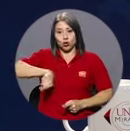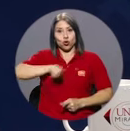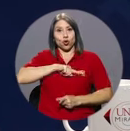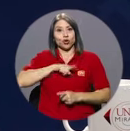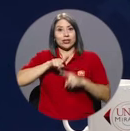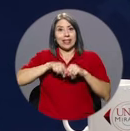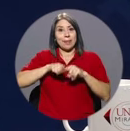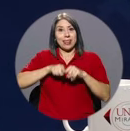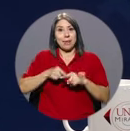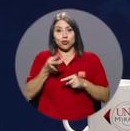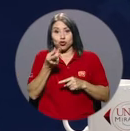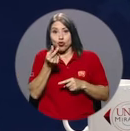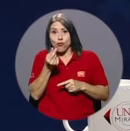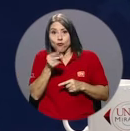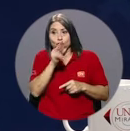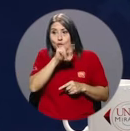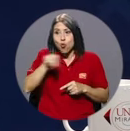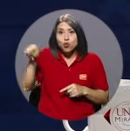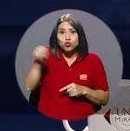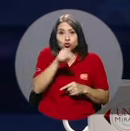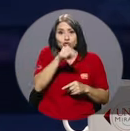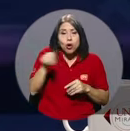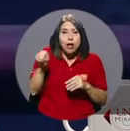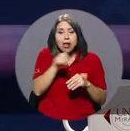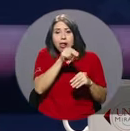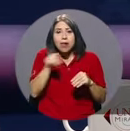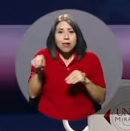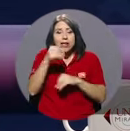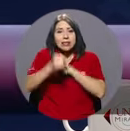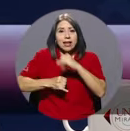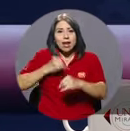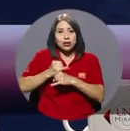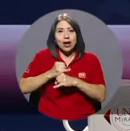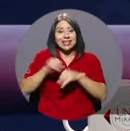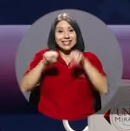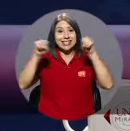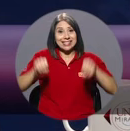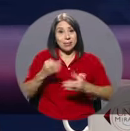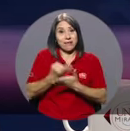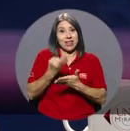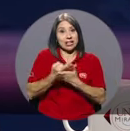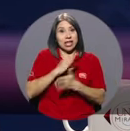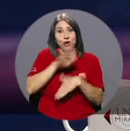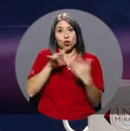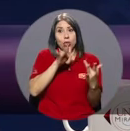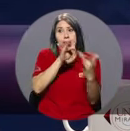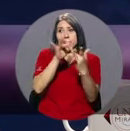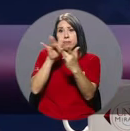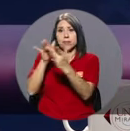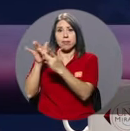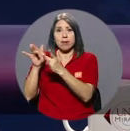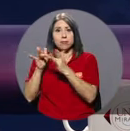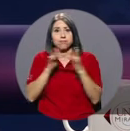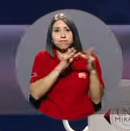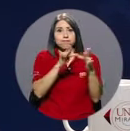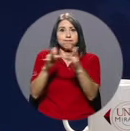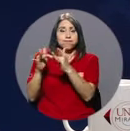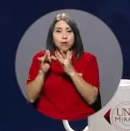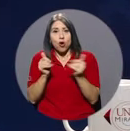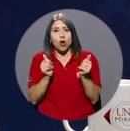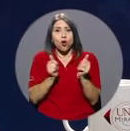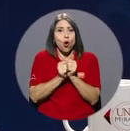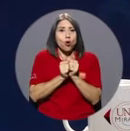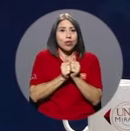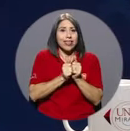dependemos de flujos, influjos internacionales. El sistema financiero está conectado, ¿verdad?, con esas tasas de